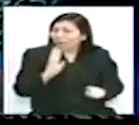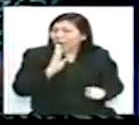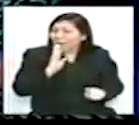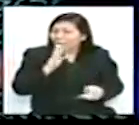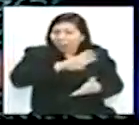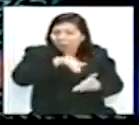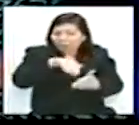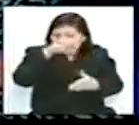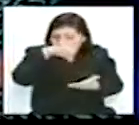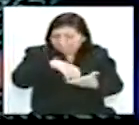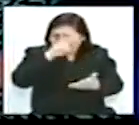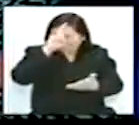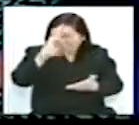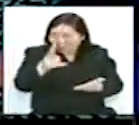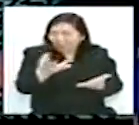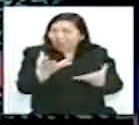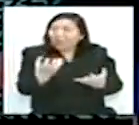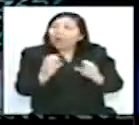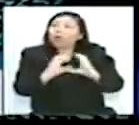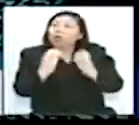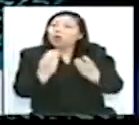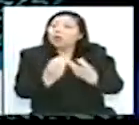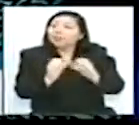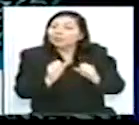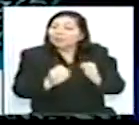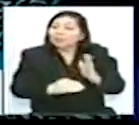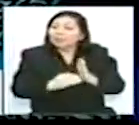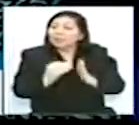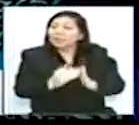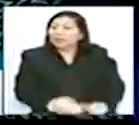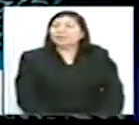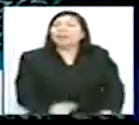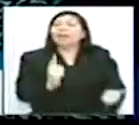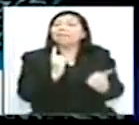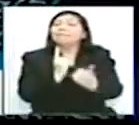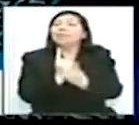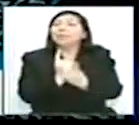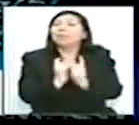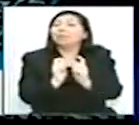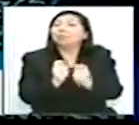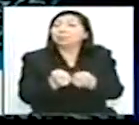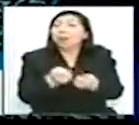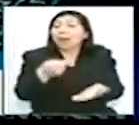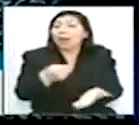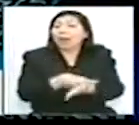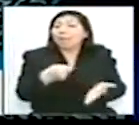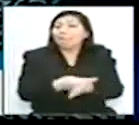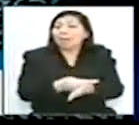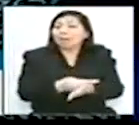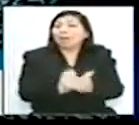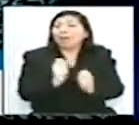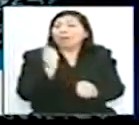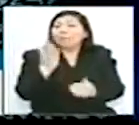pueblo peruano, es para expresar lo que el Congreso de la República siente en este momento frente a la devolución, al pago